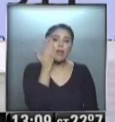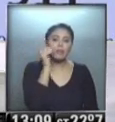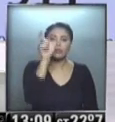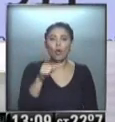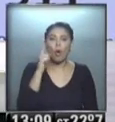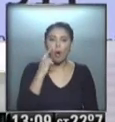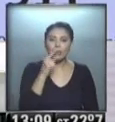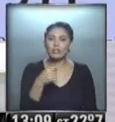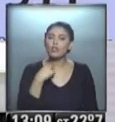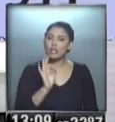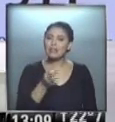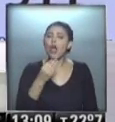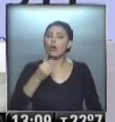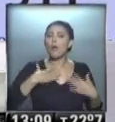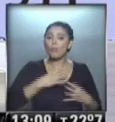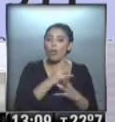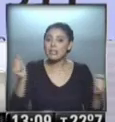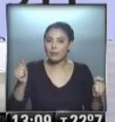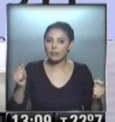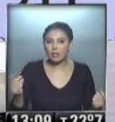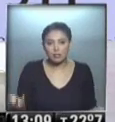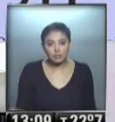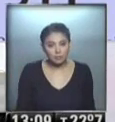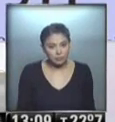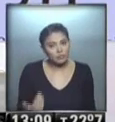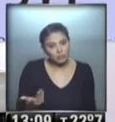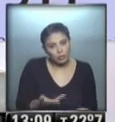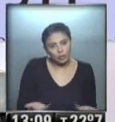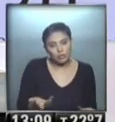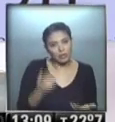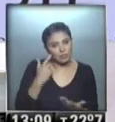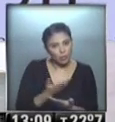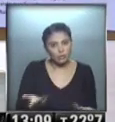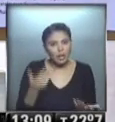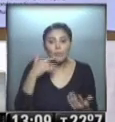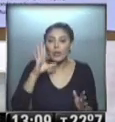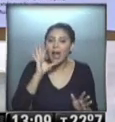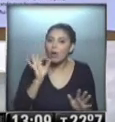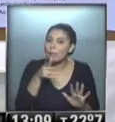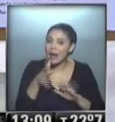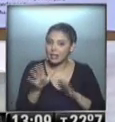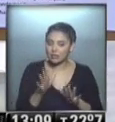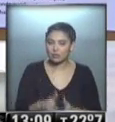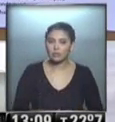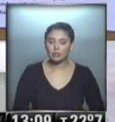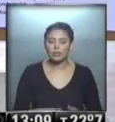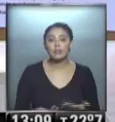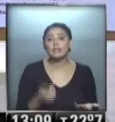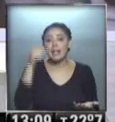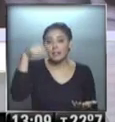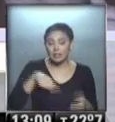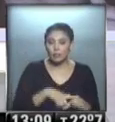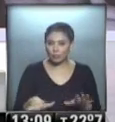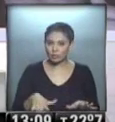sé cómo hacer desaparecer un cuerpo, lo cual indica que probablemente haya hecho algo así. Creo que en este momento,